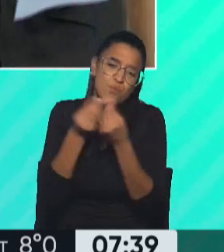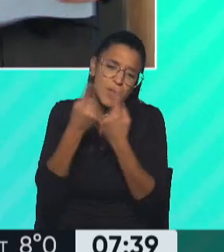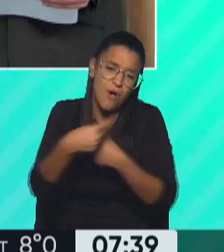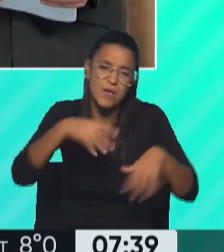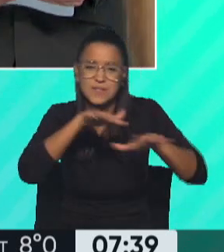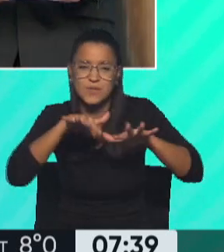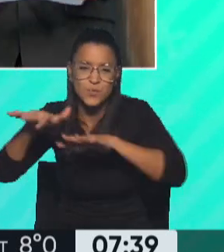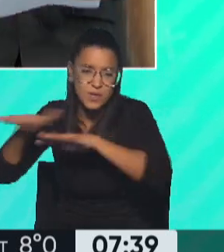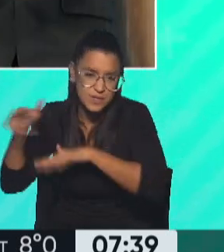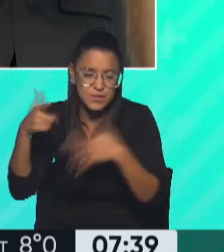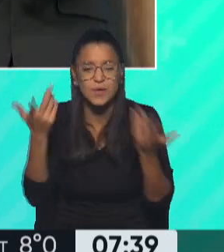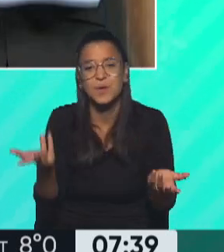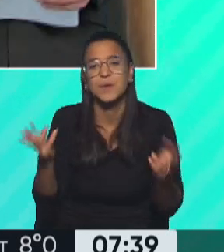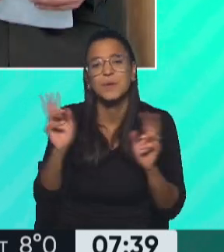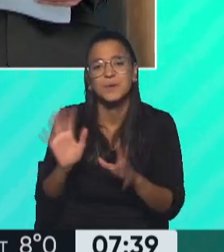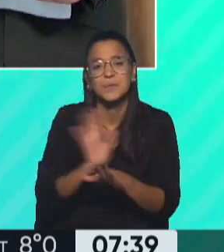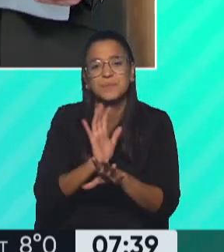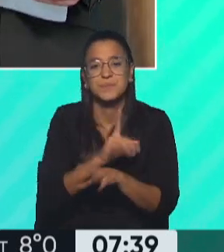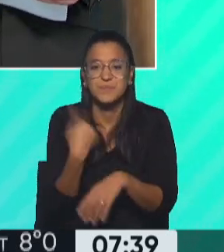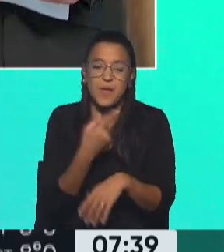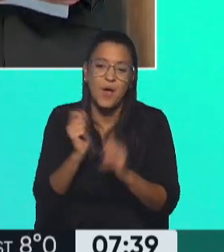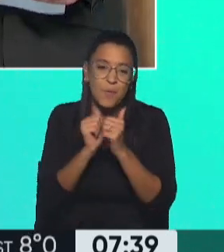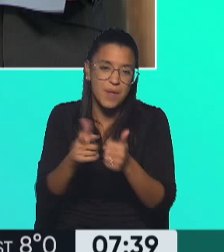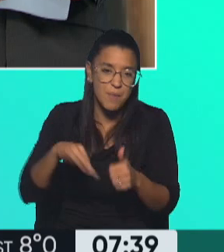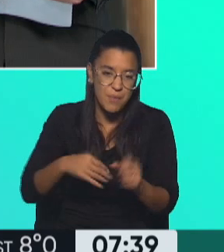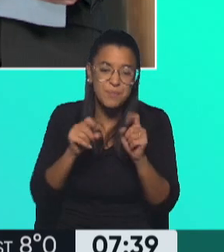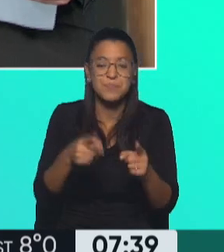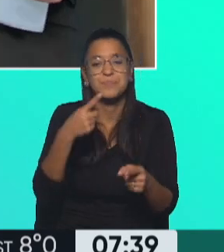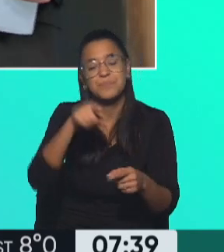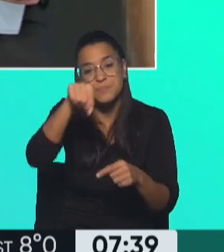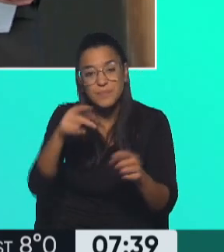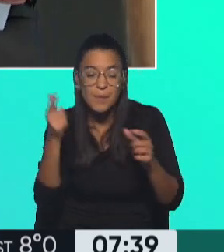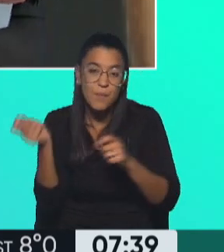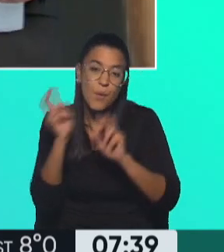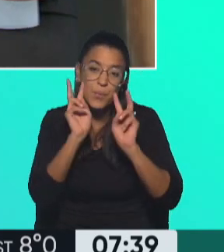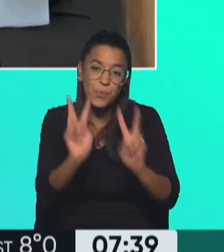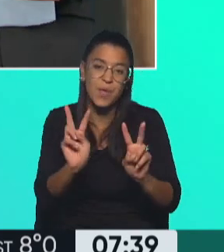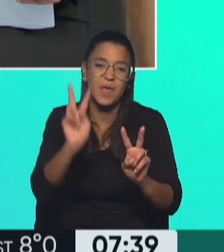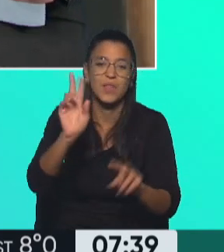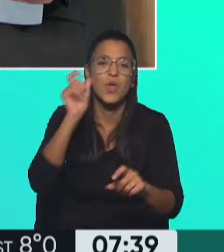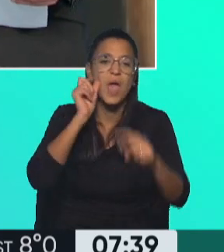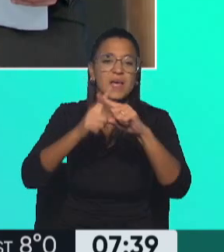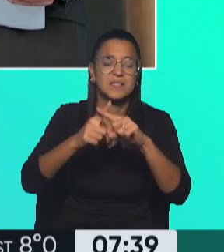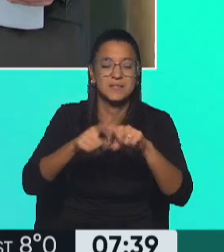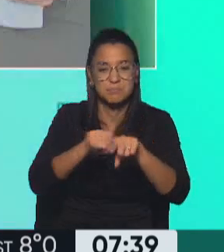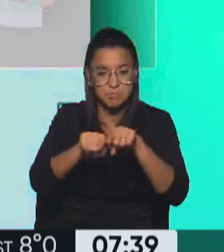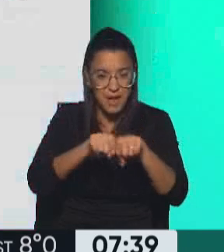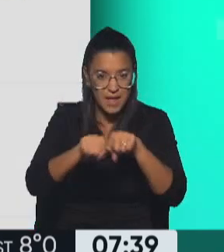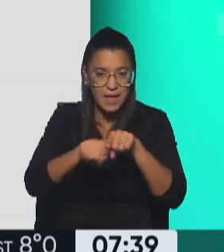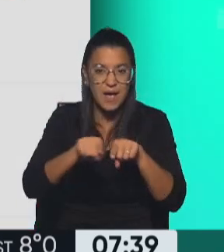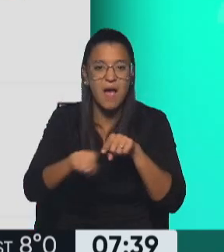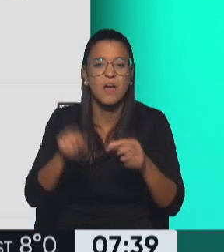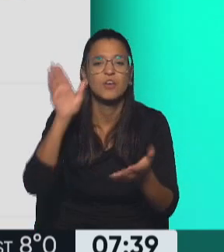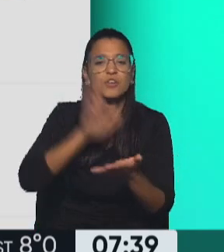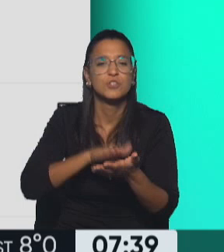cosas a la pantalla, así que hemos ido acompañando su vida. Ahí estamos compartiendo con ustedes el tuit de Demi Moore, su ex mujer, su ex pareja, a